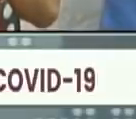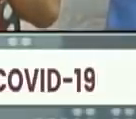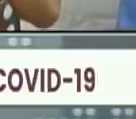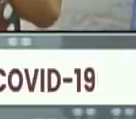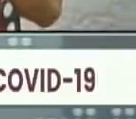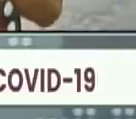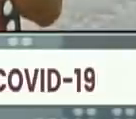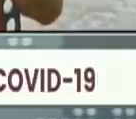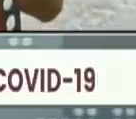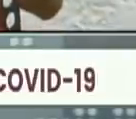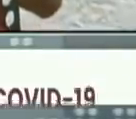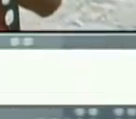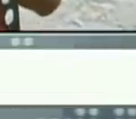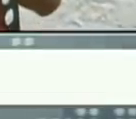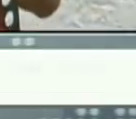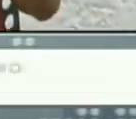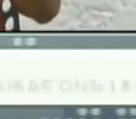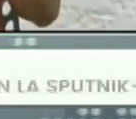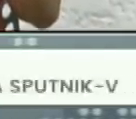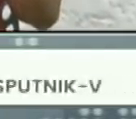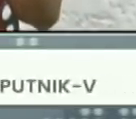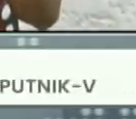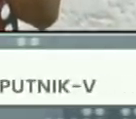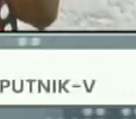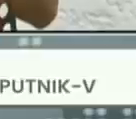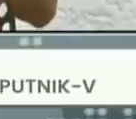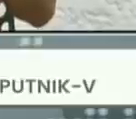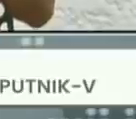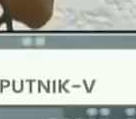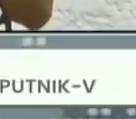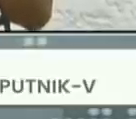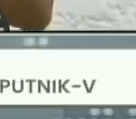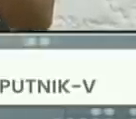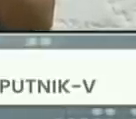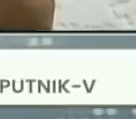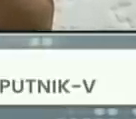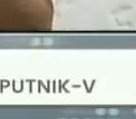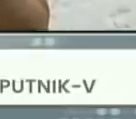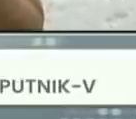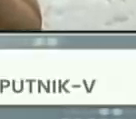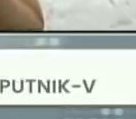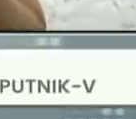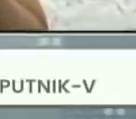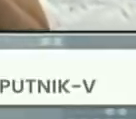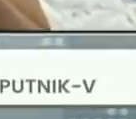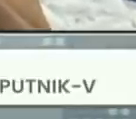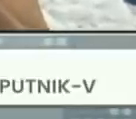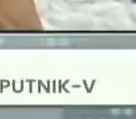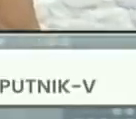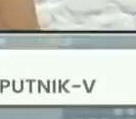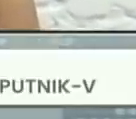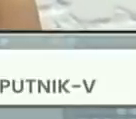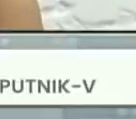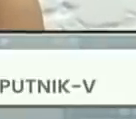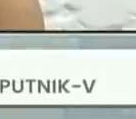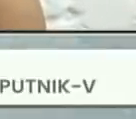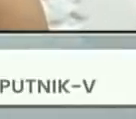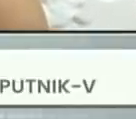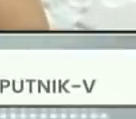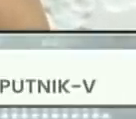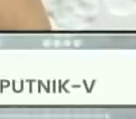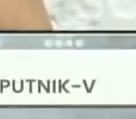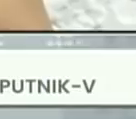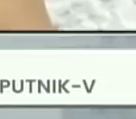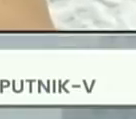sueño, el primer día, un poco. Y ayer en la noche me volvió a dar un poco como de sueño,